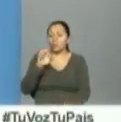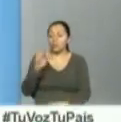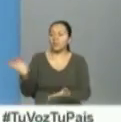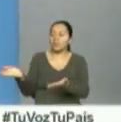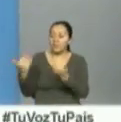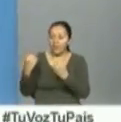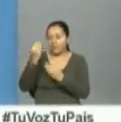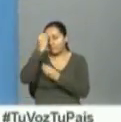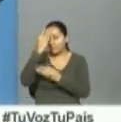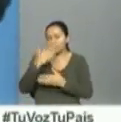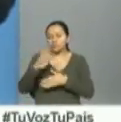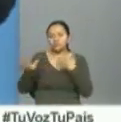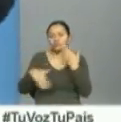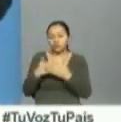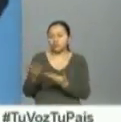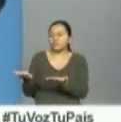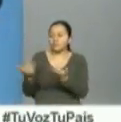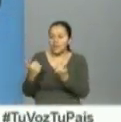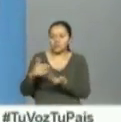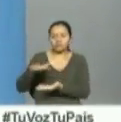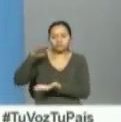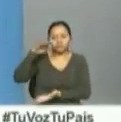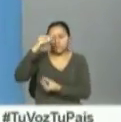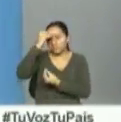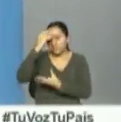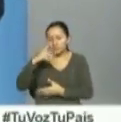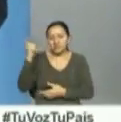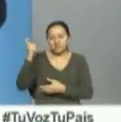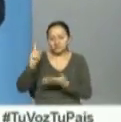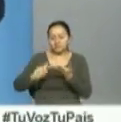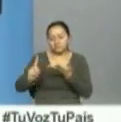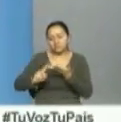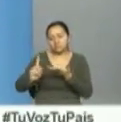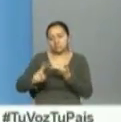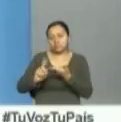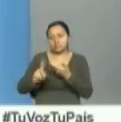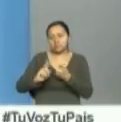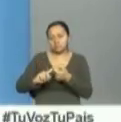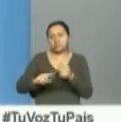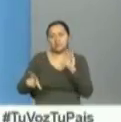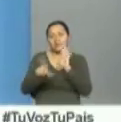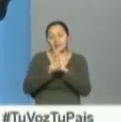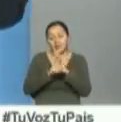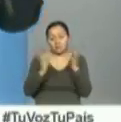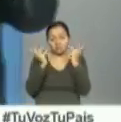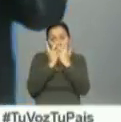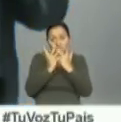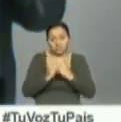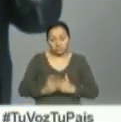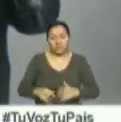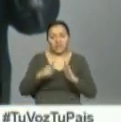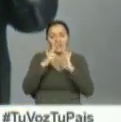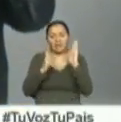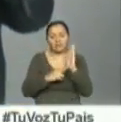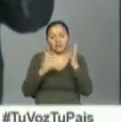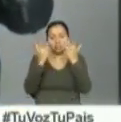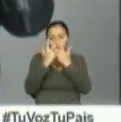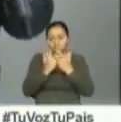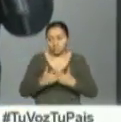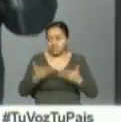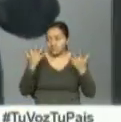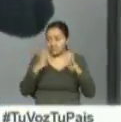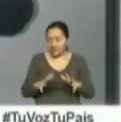que entregue la información que determina la normativa vigente para terminar,